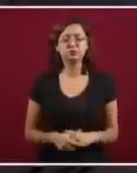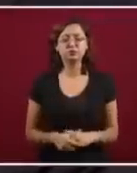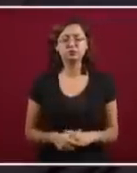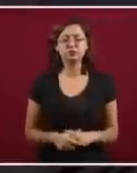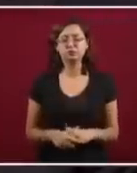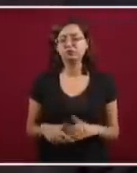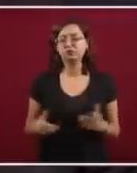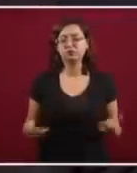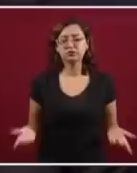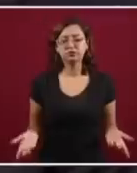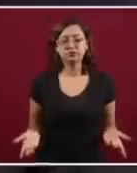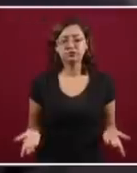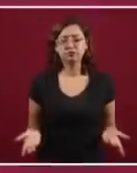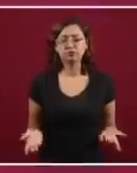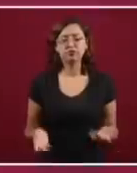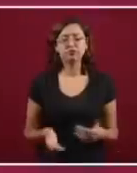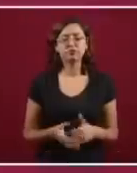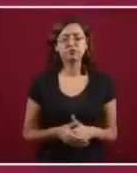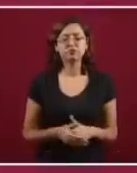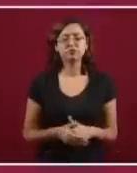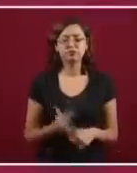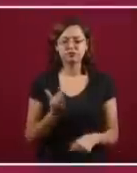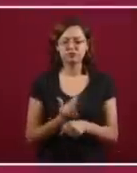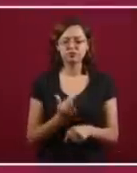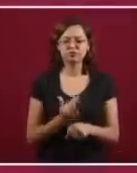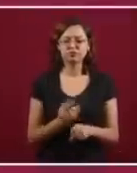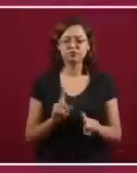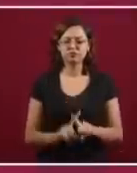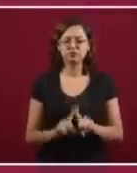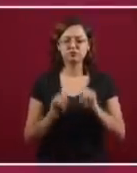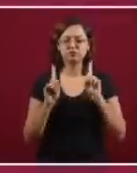entonces es distinto